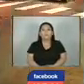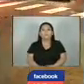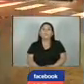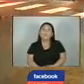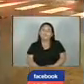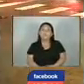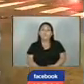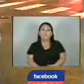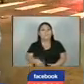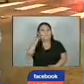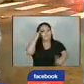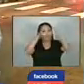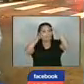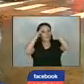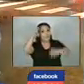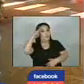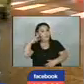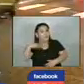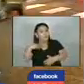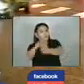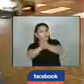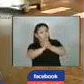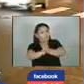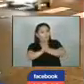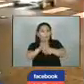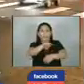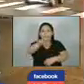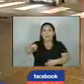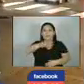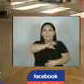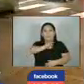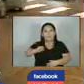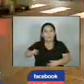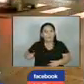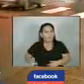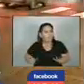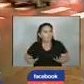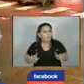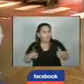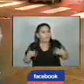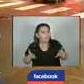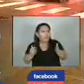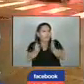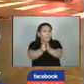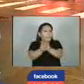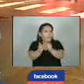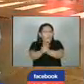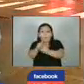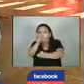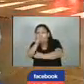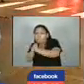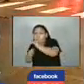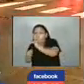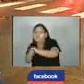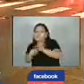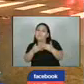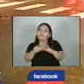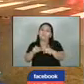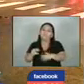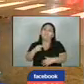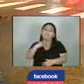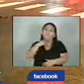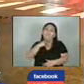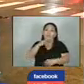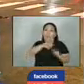Así es Roxana un gusto poderte saludar y a la audiencia hasta el Salvador en efecto el fenómeno de la migración y sus diferentes aristas vuelven